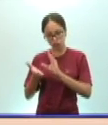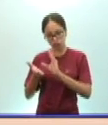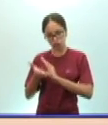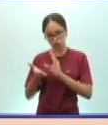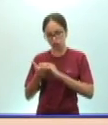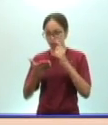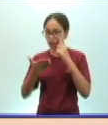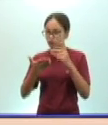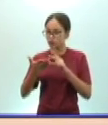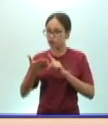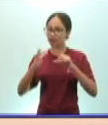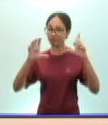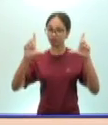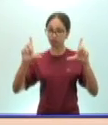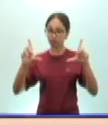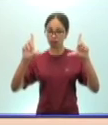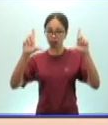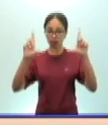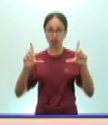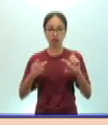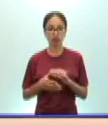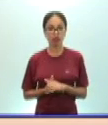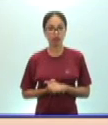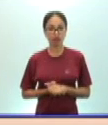este recuadro.